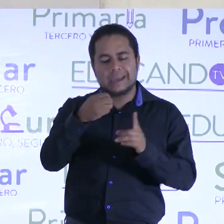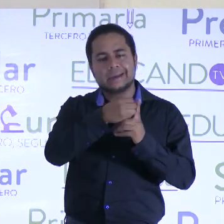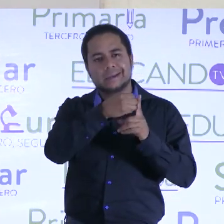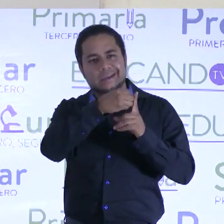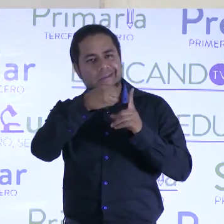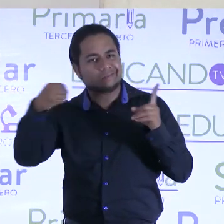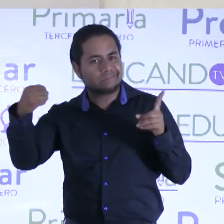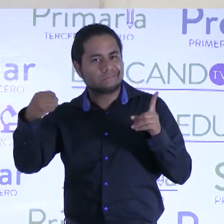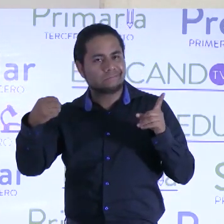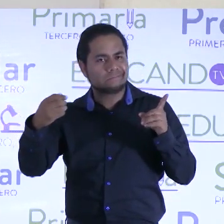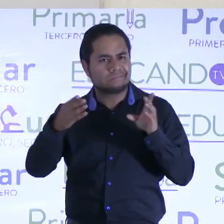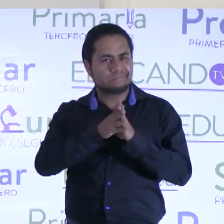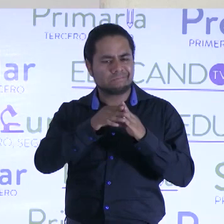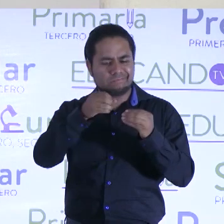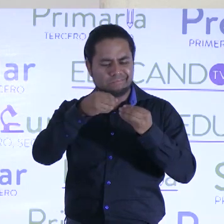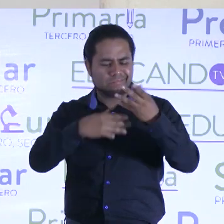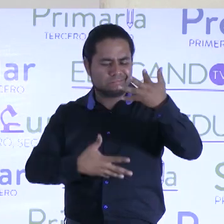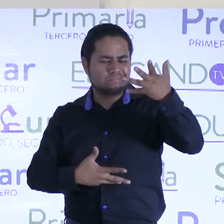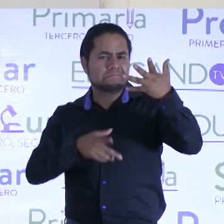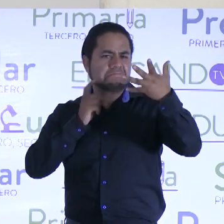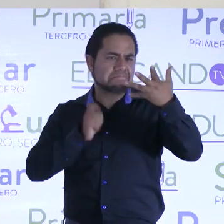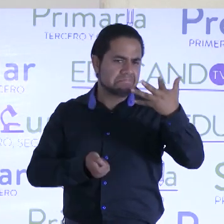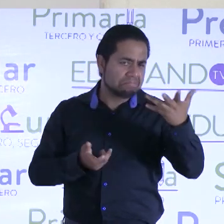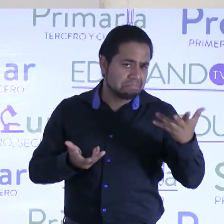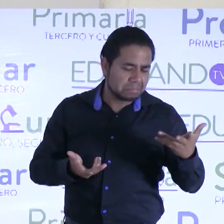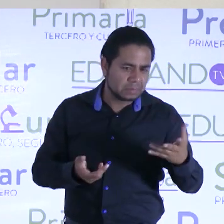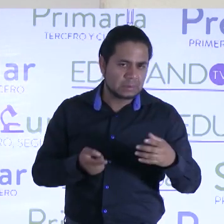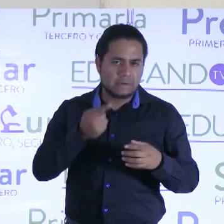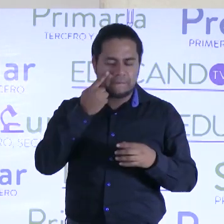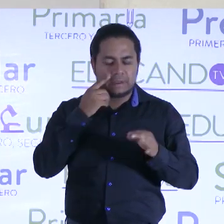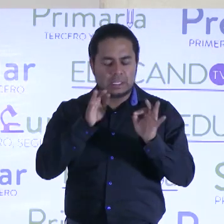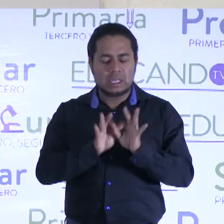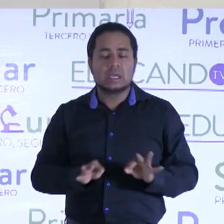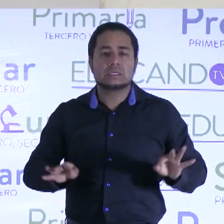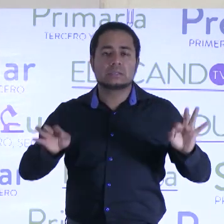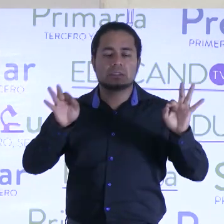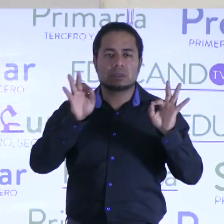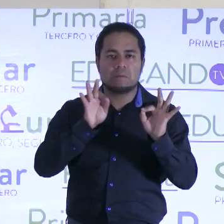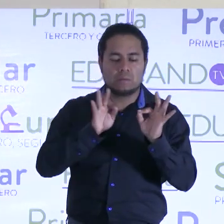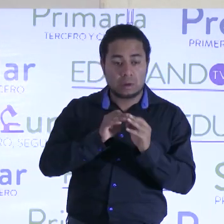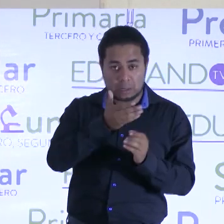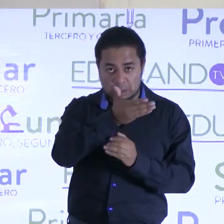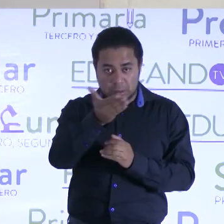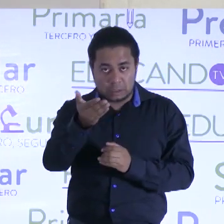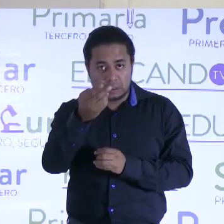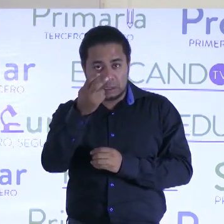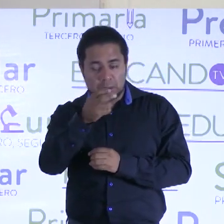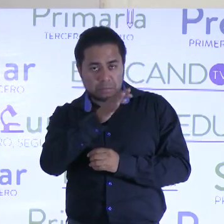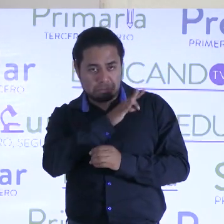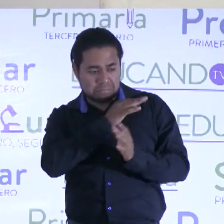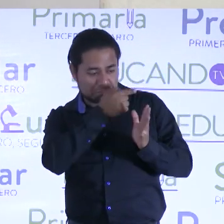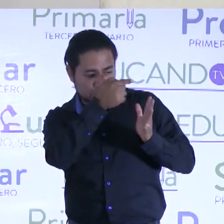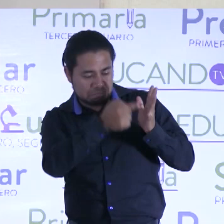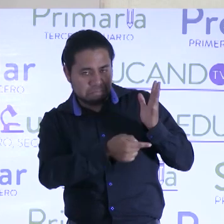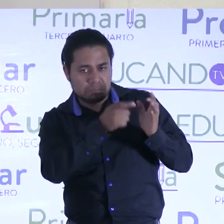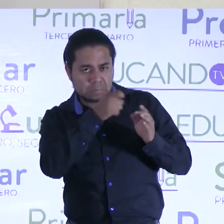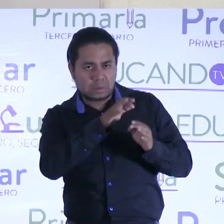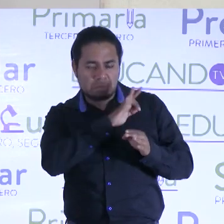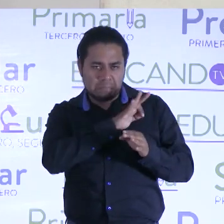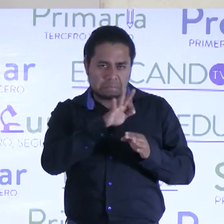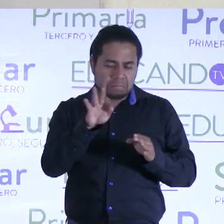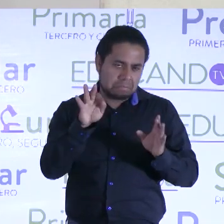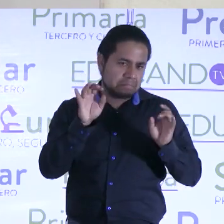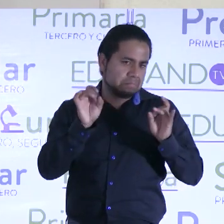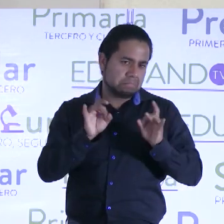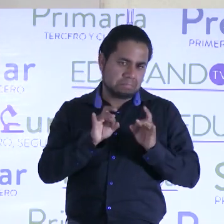damos paso a conocer la estructura. La estructura, niños y niñas, es muy importante porque